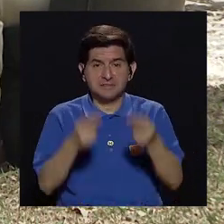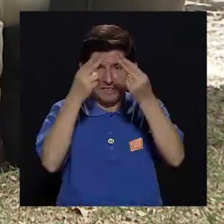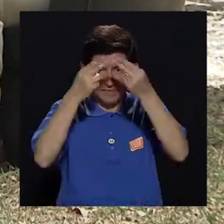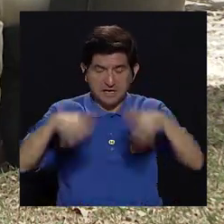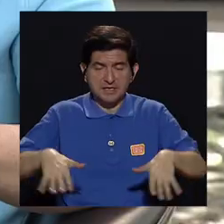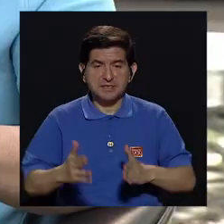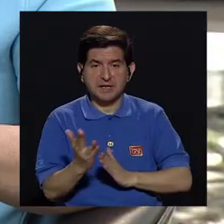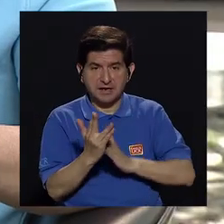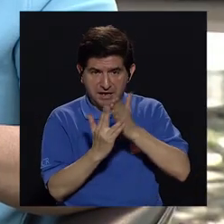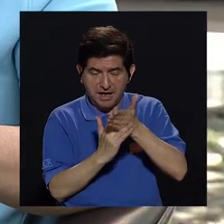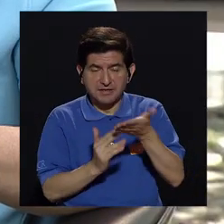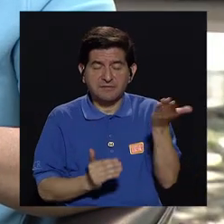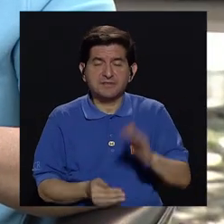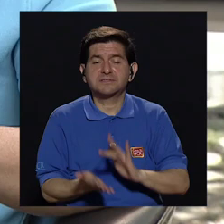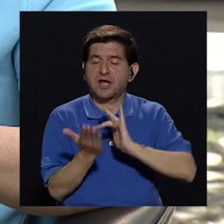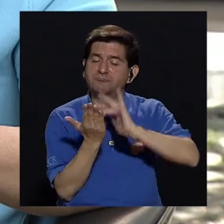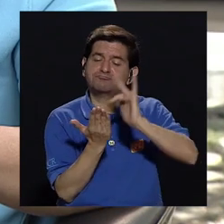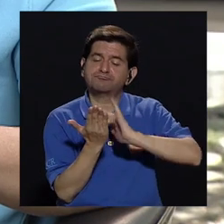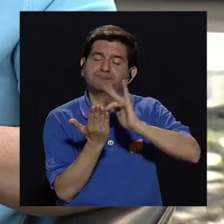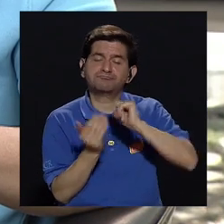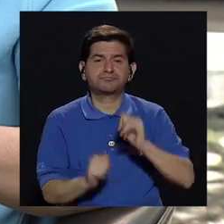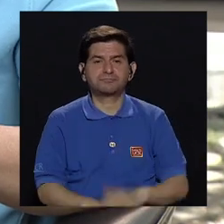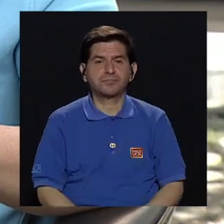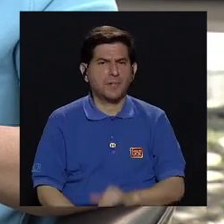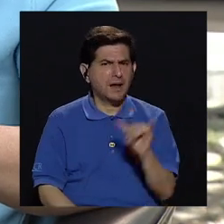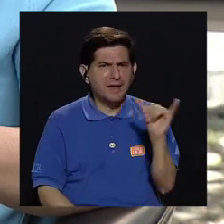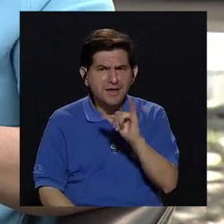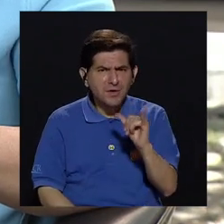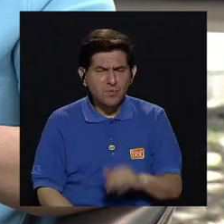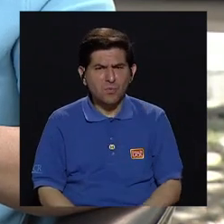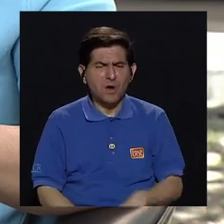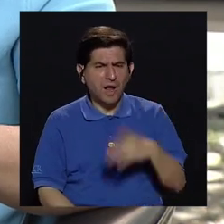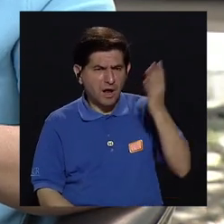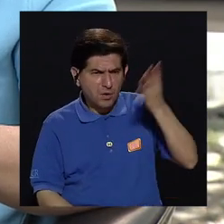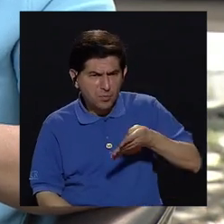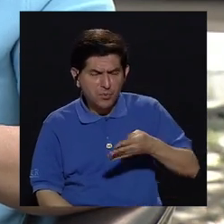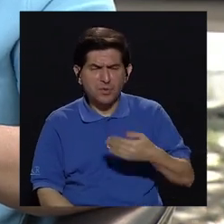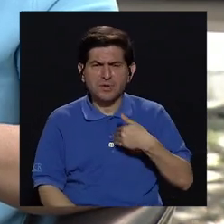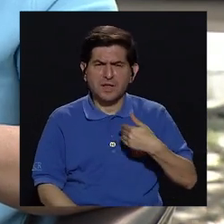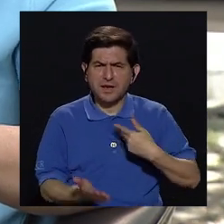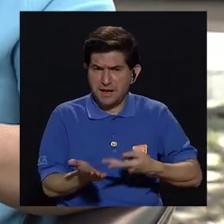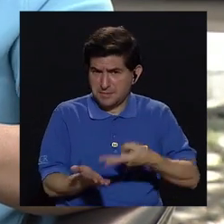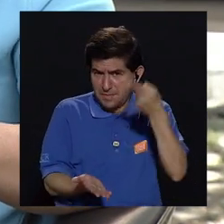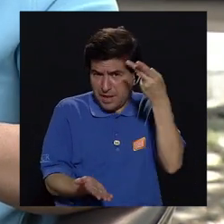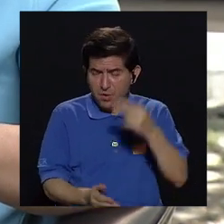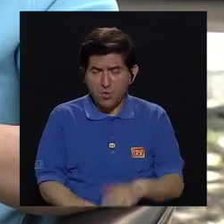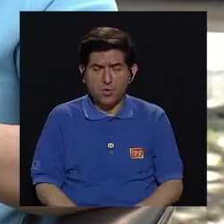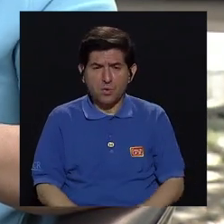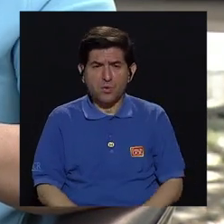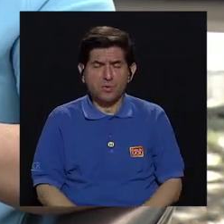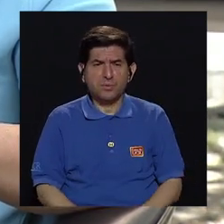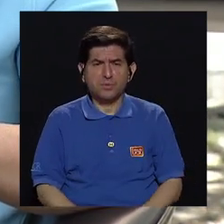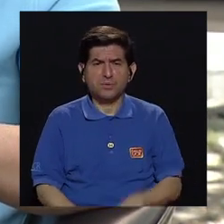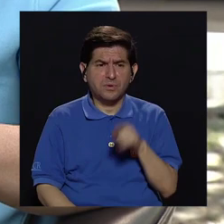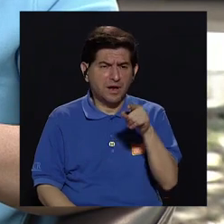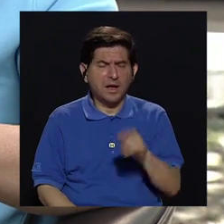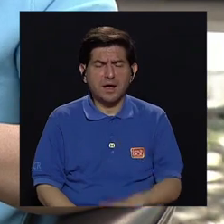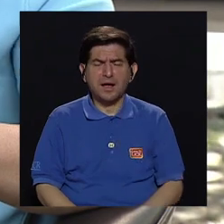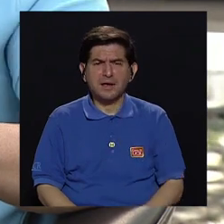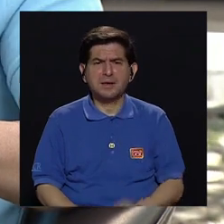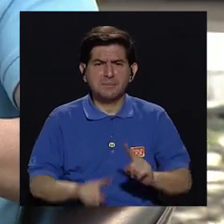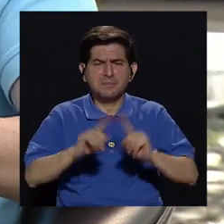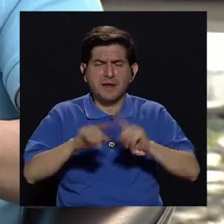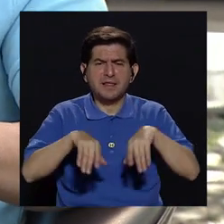a través de sus teléfonos móviles, igual se baja, tiene algún costo, está para, uh-huh, para